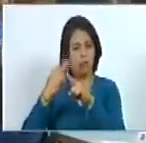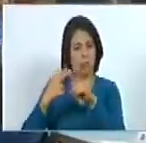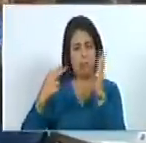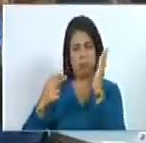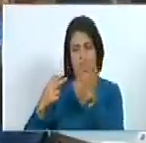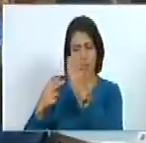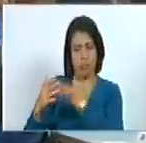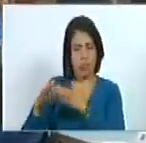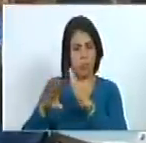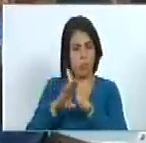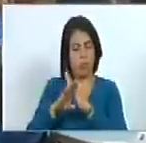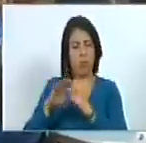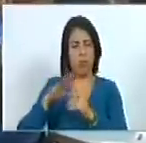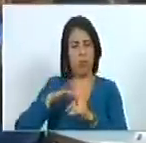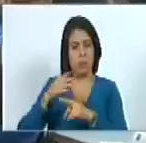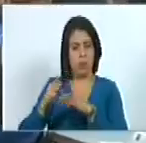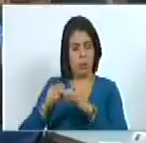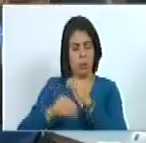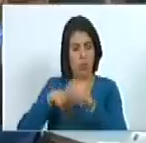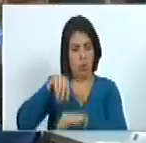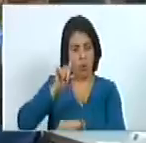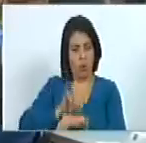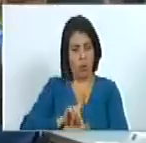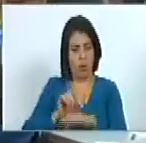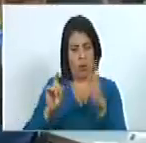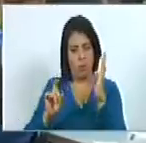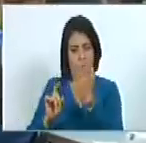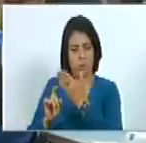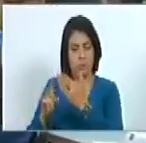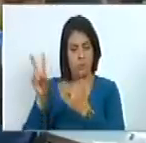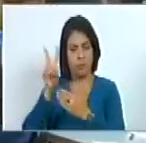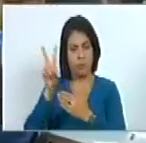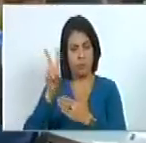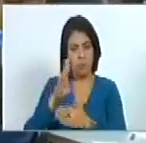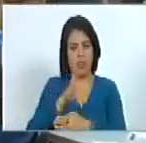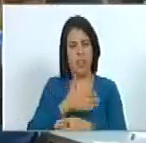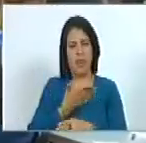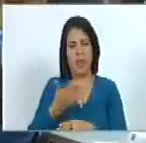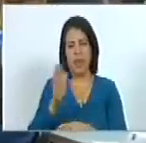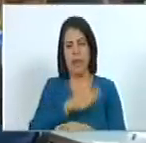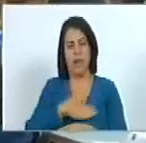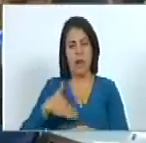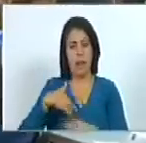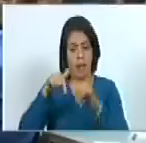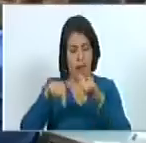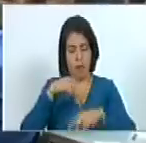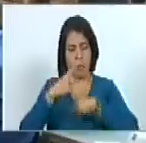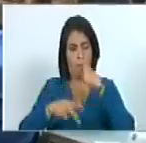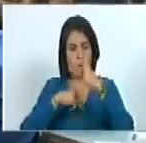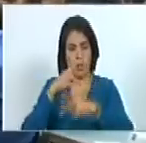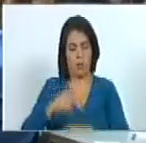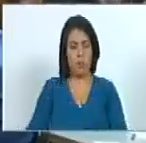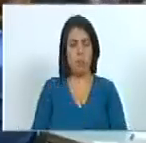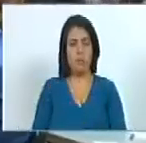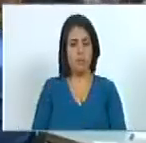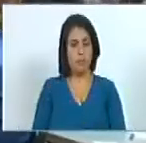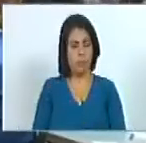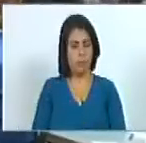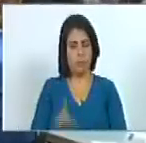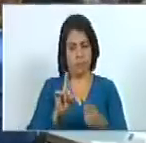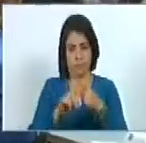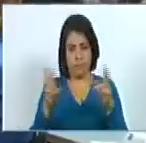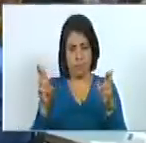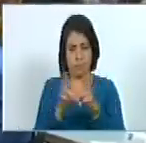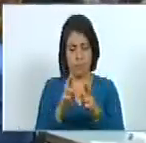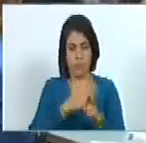sanciones o medidas coercitivas unilaterales. ¿Qué buscaban o qué buscan estas políticas? Básicamente y en